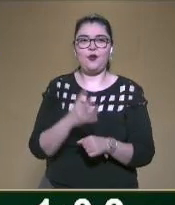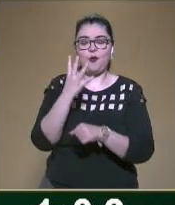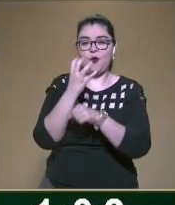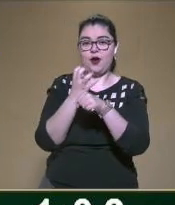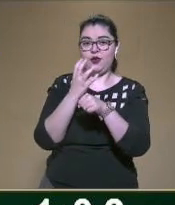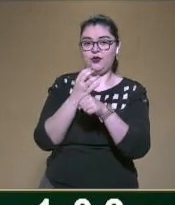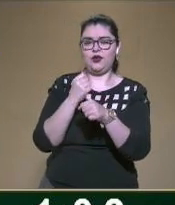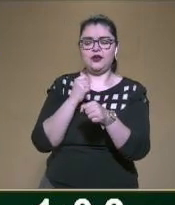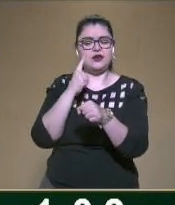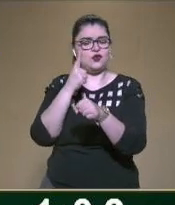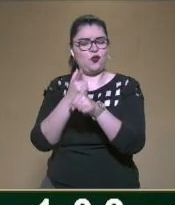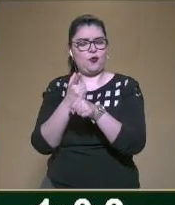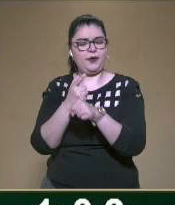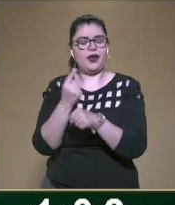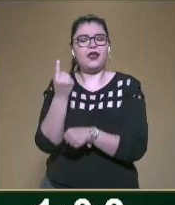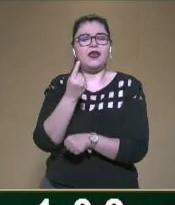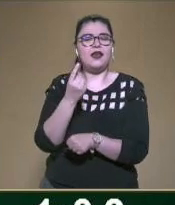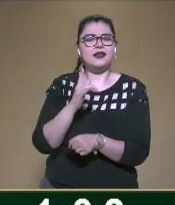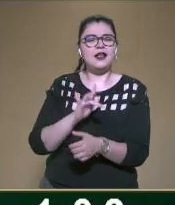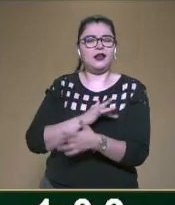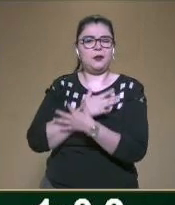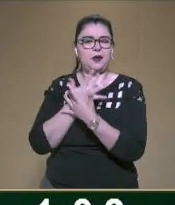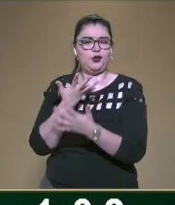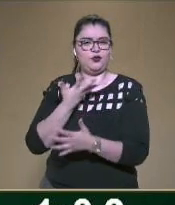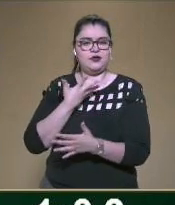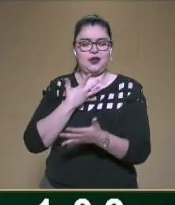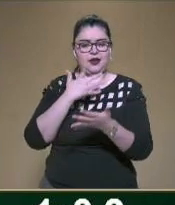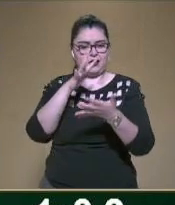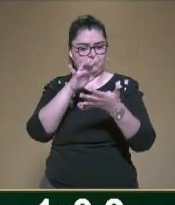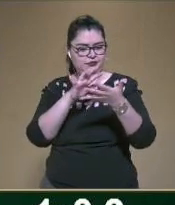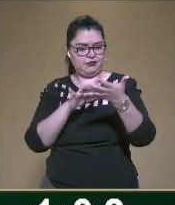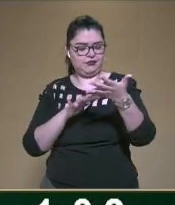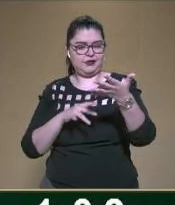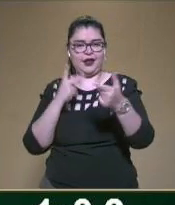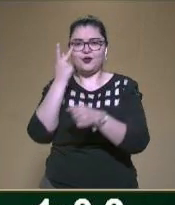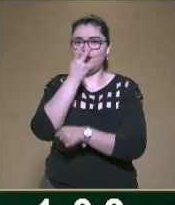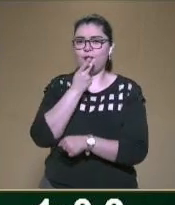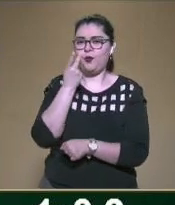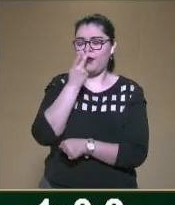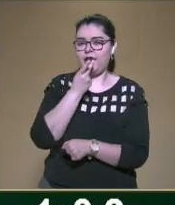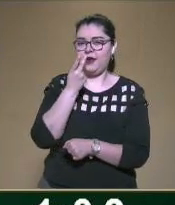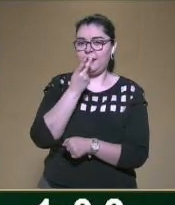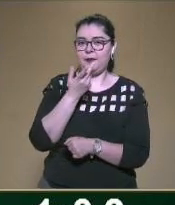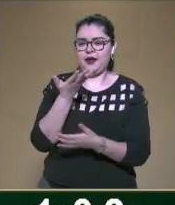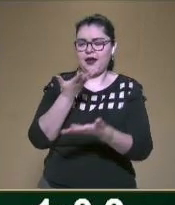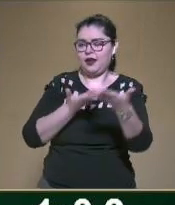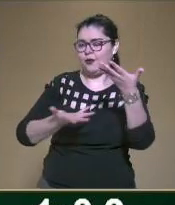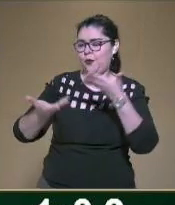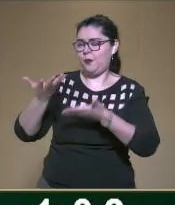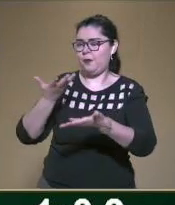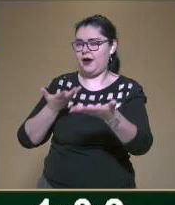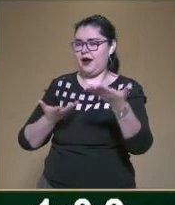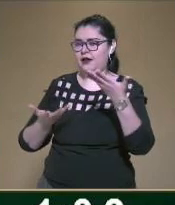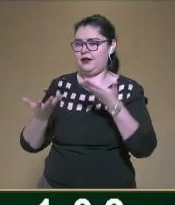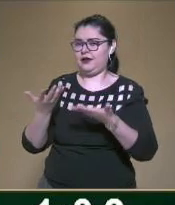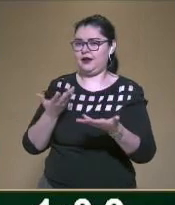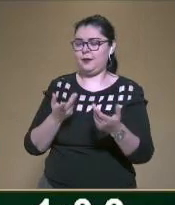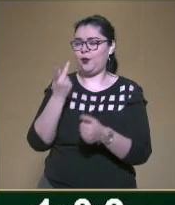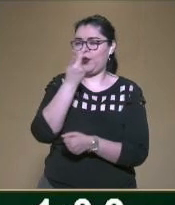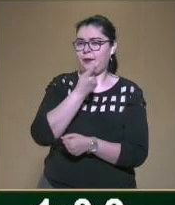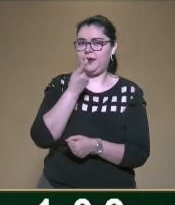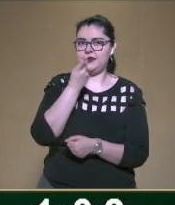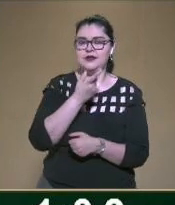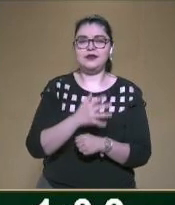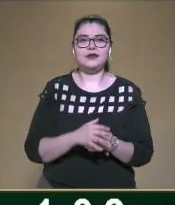los poemas, con un énfasis en los sentimientos que evocan o transmiten los poemas. Muy